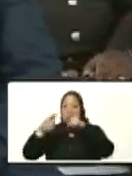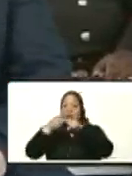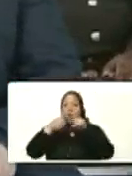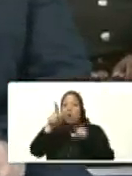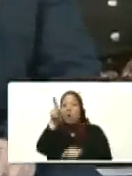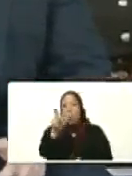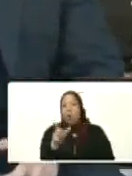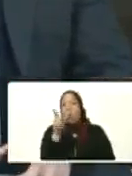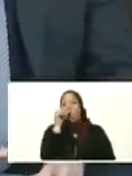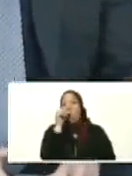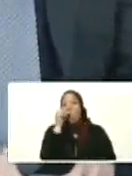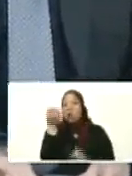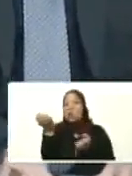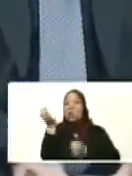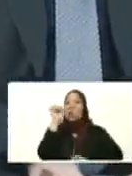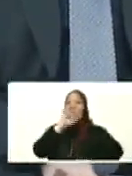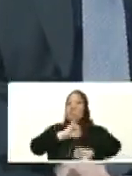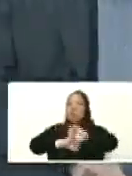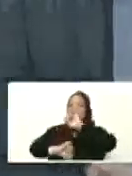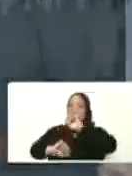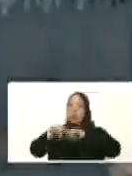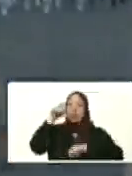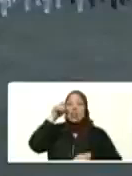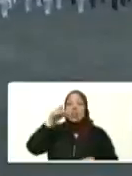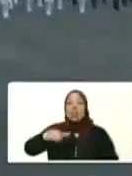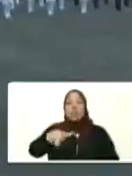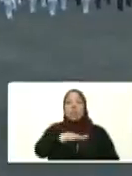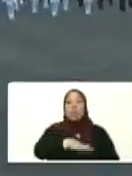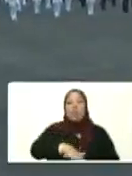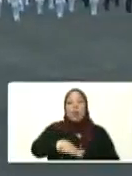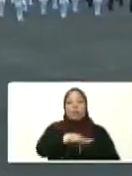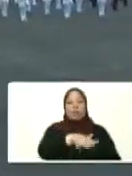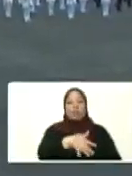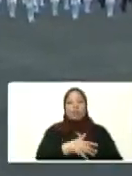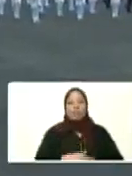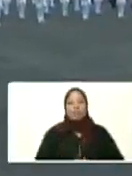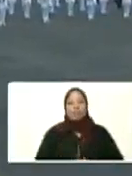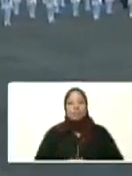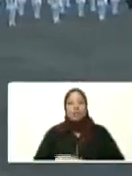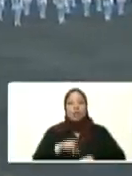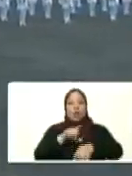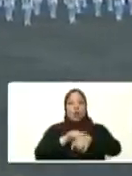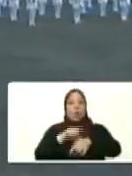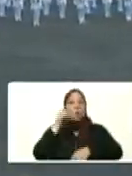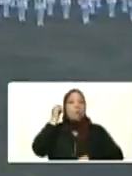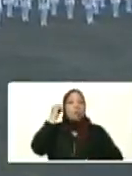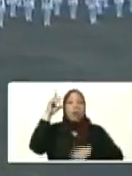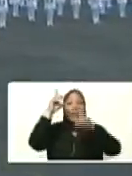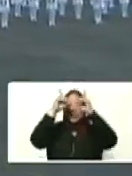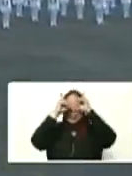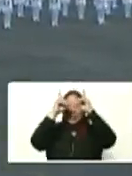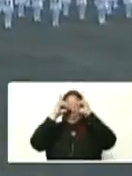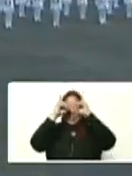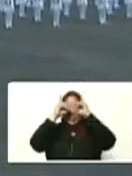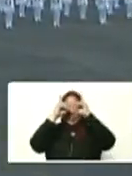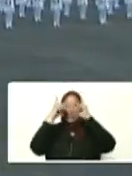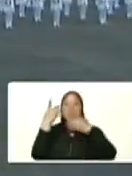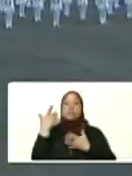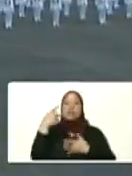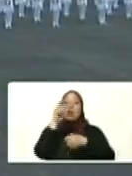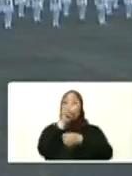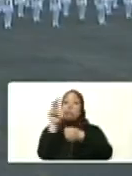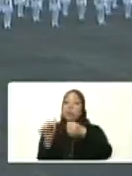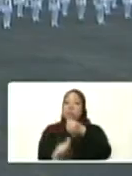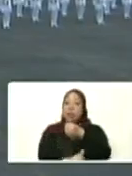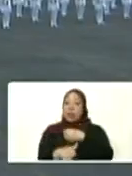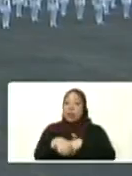Ruiz Angulo, Defensor del Pueblo, doctora Delcy Rodríguez, Vicepresidenta Ejecutiva de